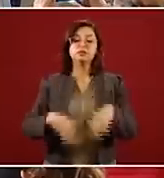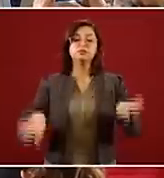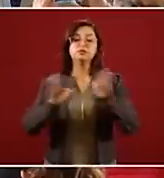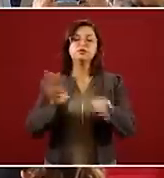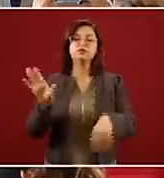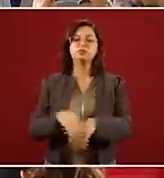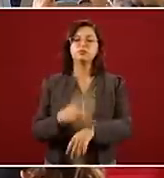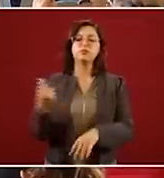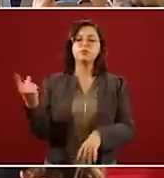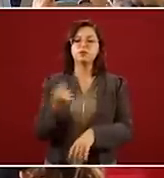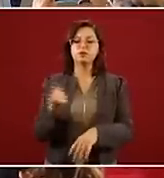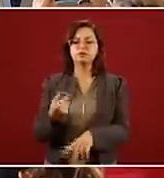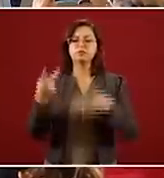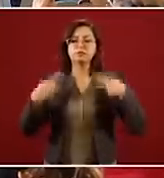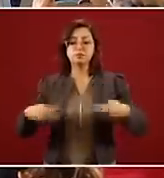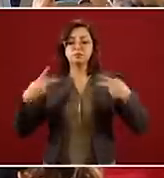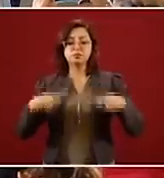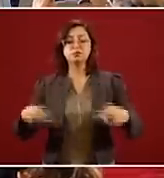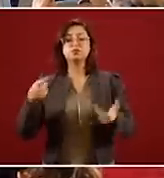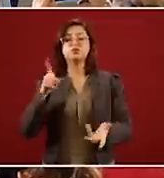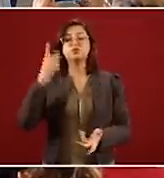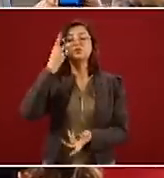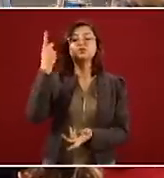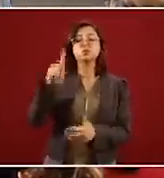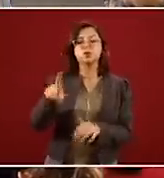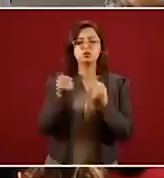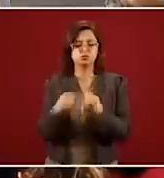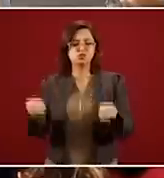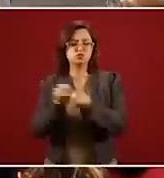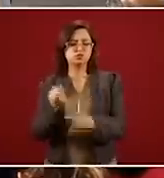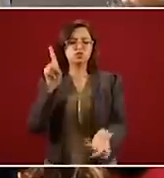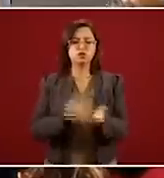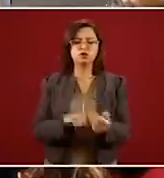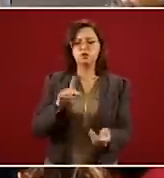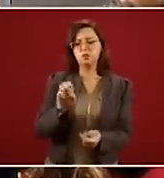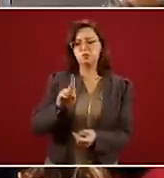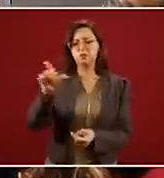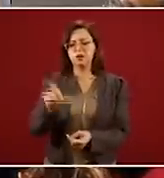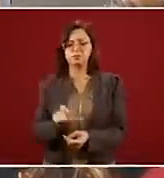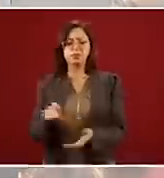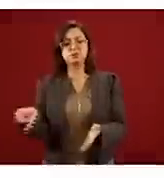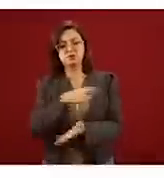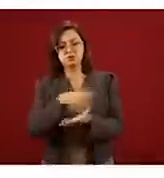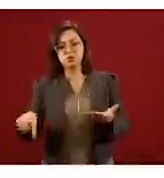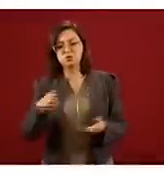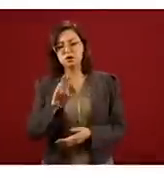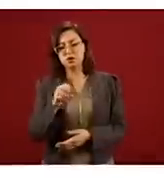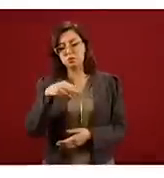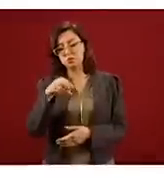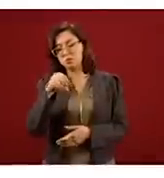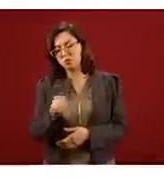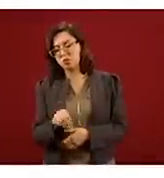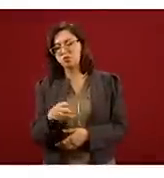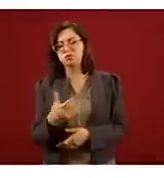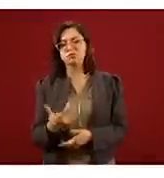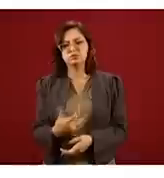accionistas a veces se aseguran cuando compran bonos, en el caso de Pemex, este